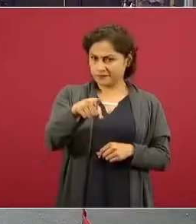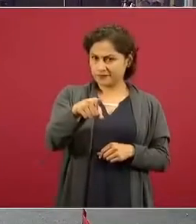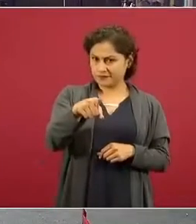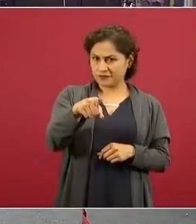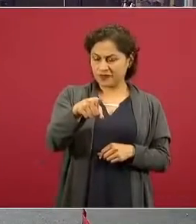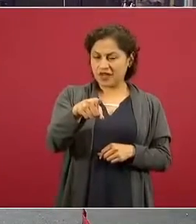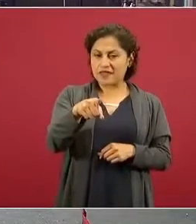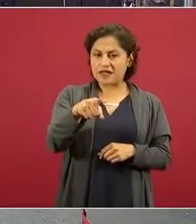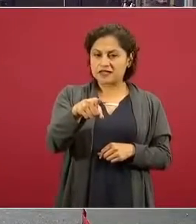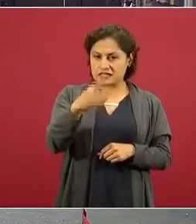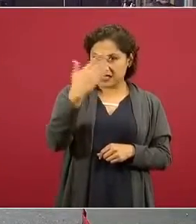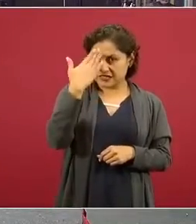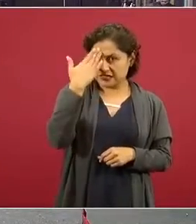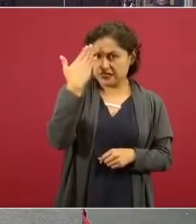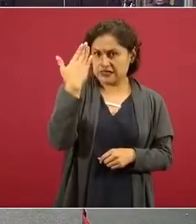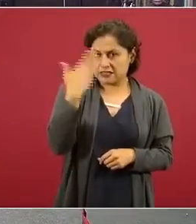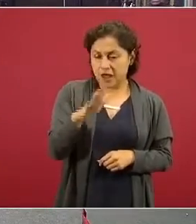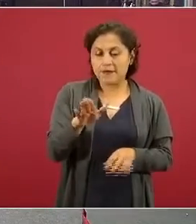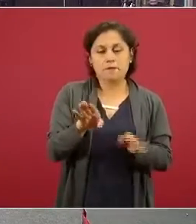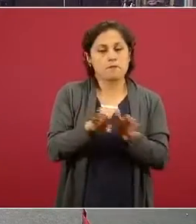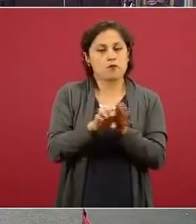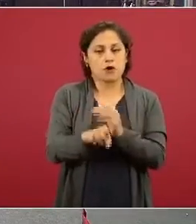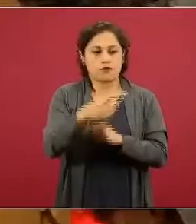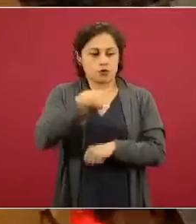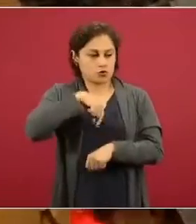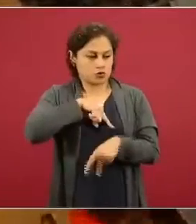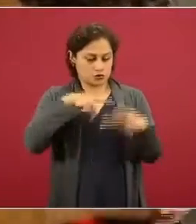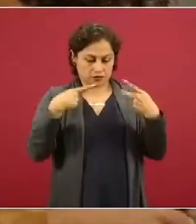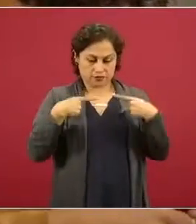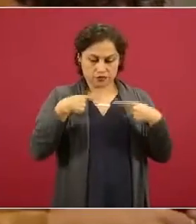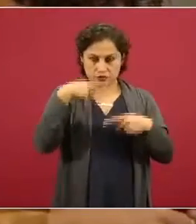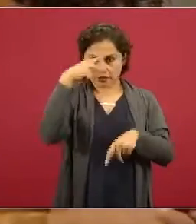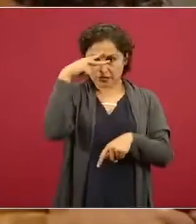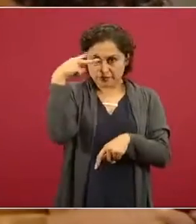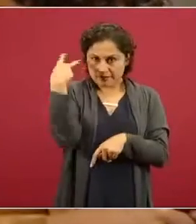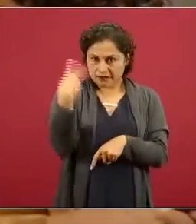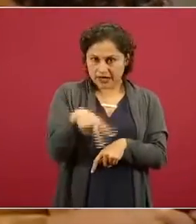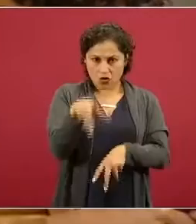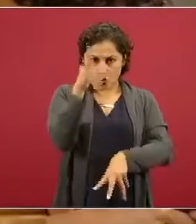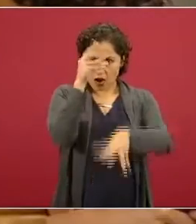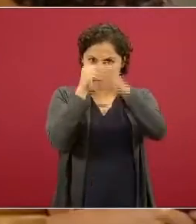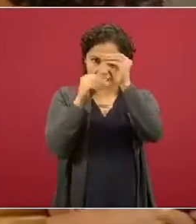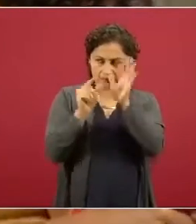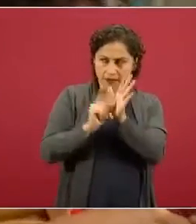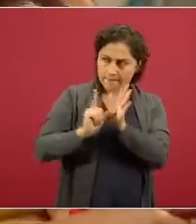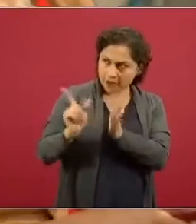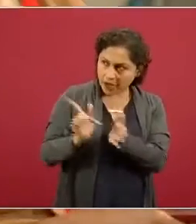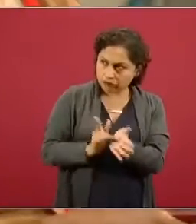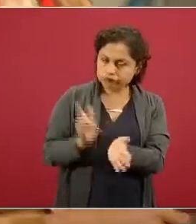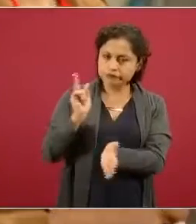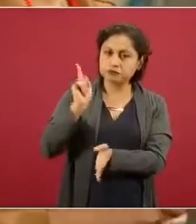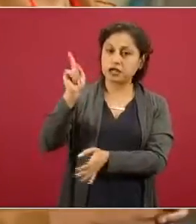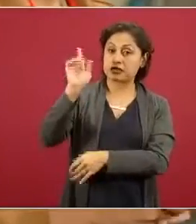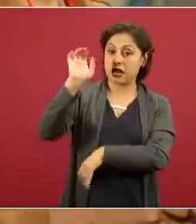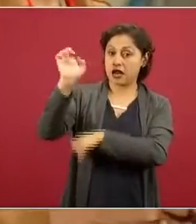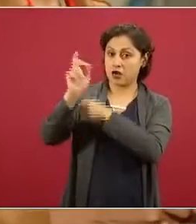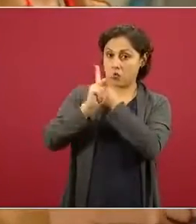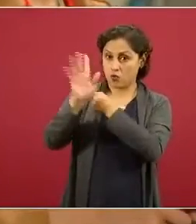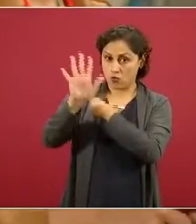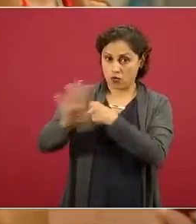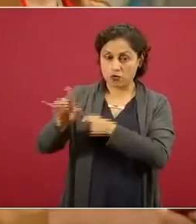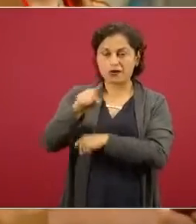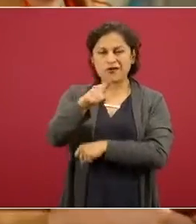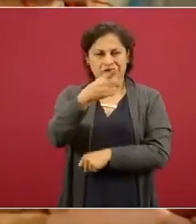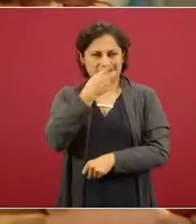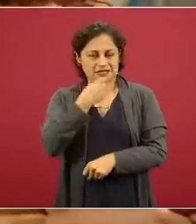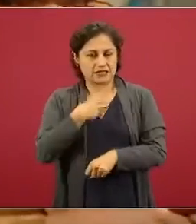aprender en los mexicanos con lo que está sucediendo en Europa. Precisamente estaba usted platicando de los